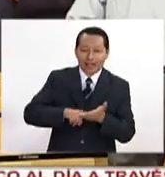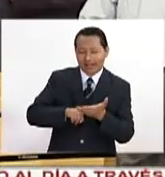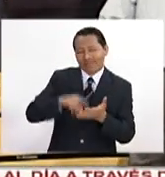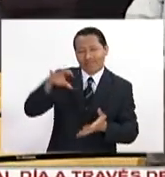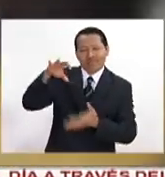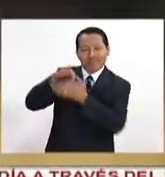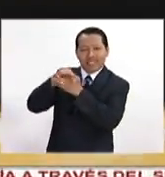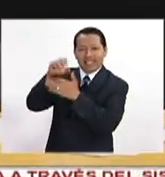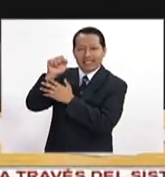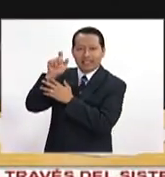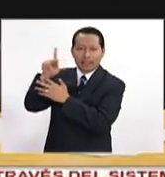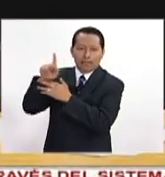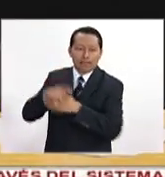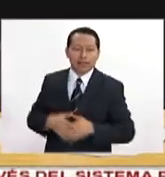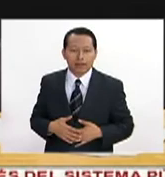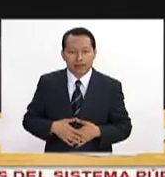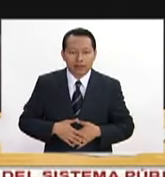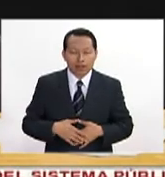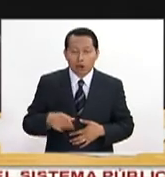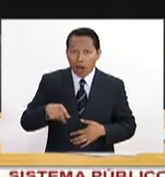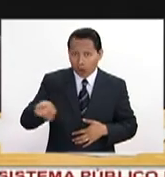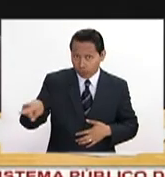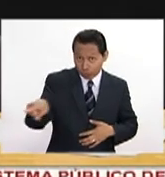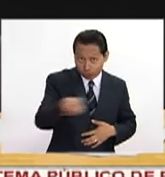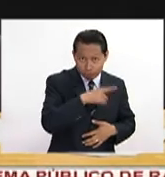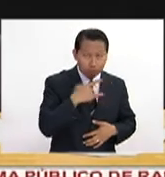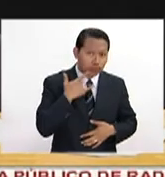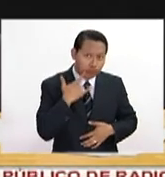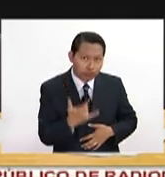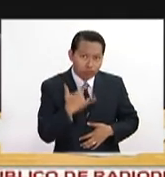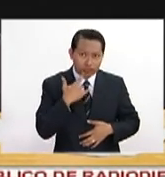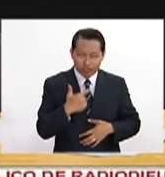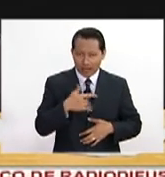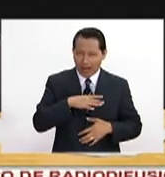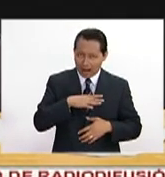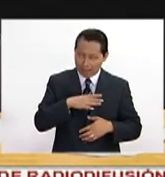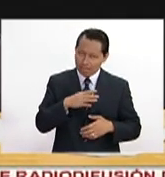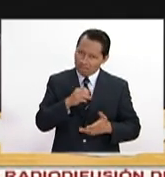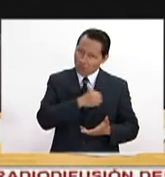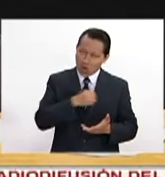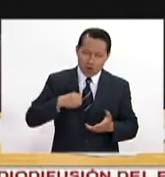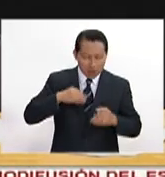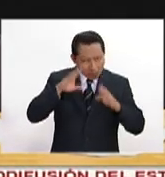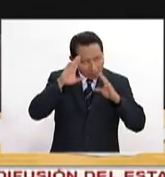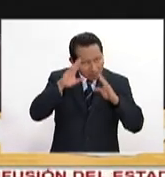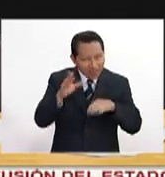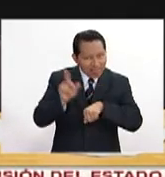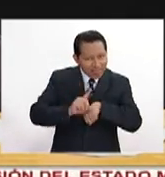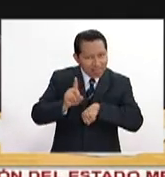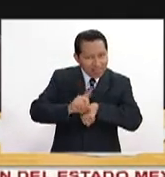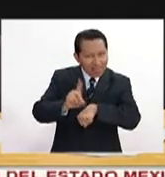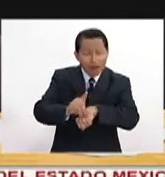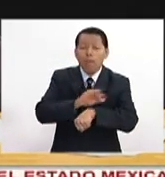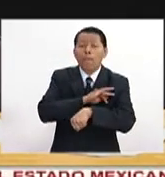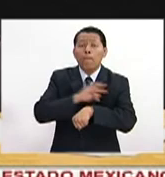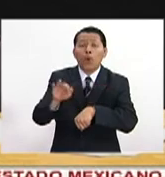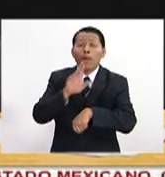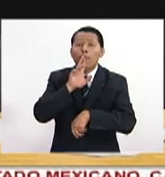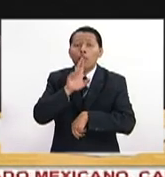Educación Pública. Su esfuerzo y compromiso del día a día, sin lugar a dudas, se ve reflejado en los